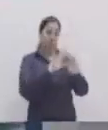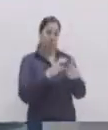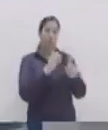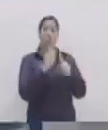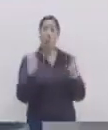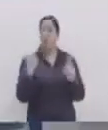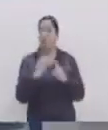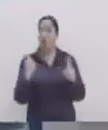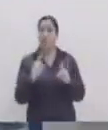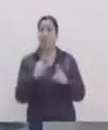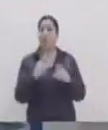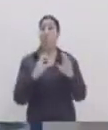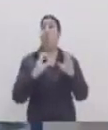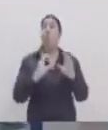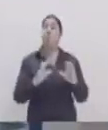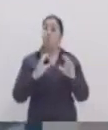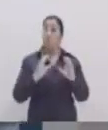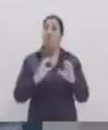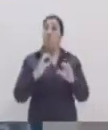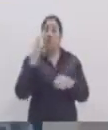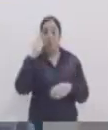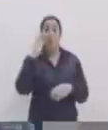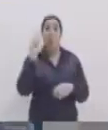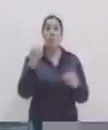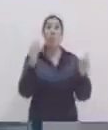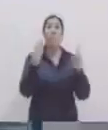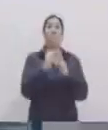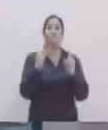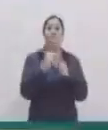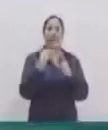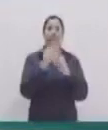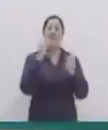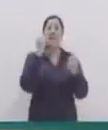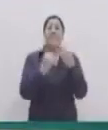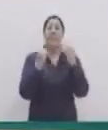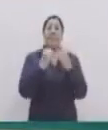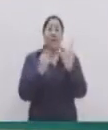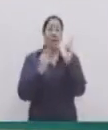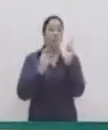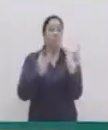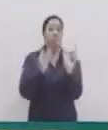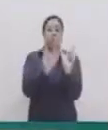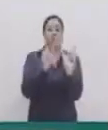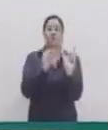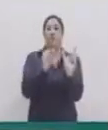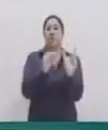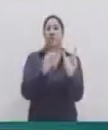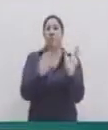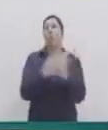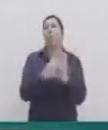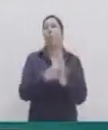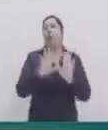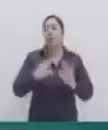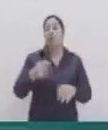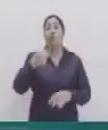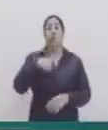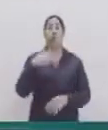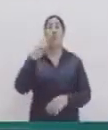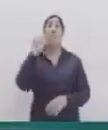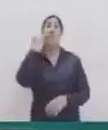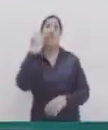tenemos que tener mucho cuidado que los verboides no están conjugados. Como les estaba diciendo previamente, yo no puedo decir, por ejemplo, yo